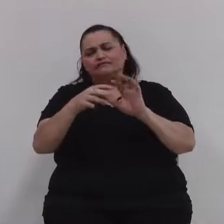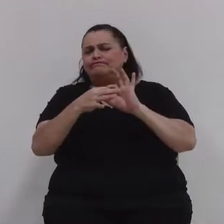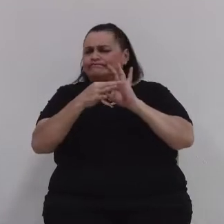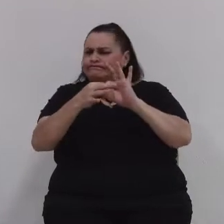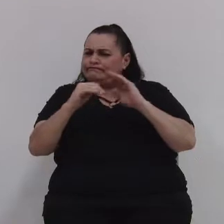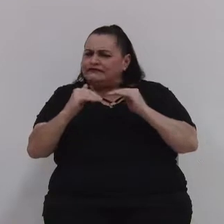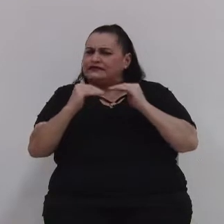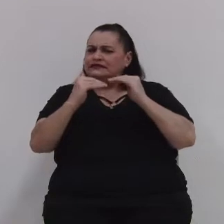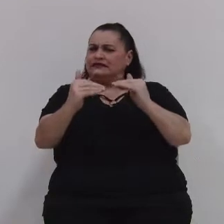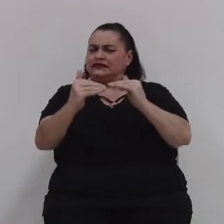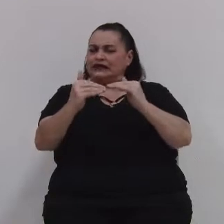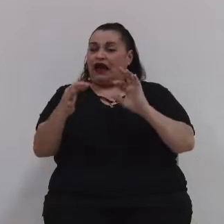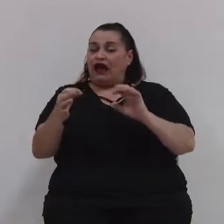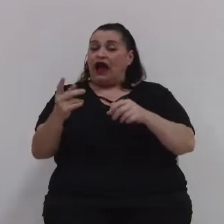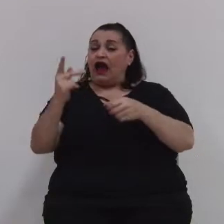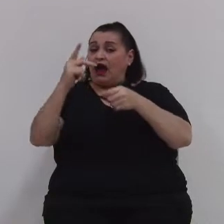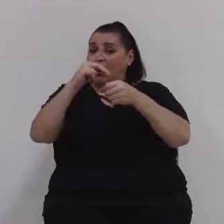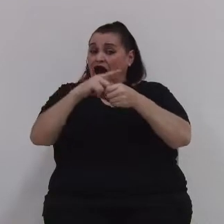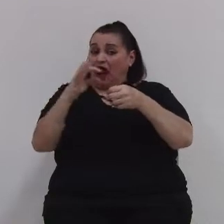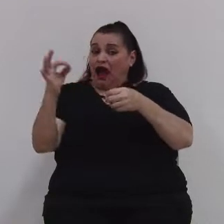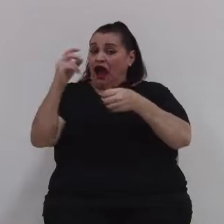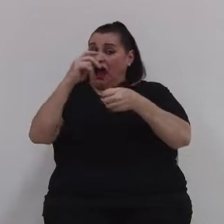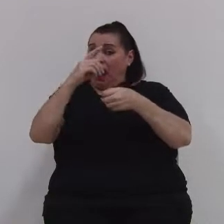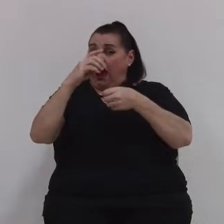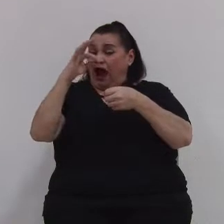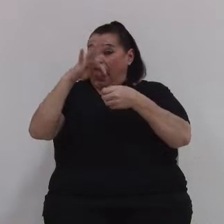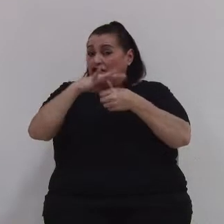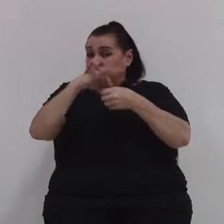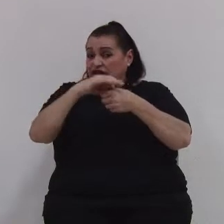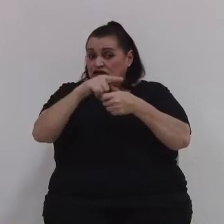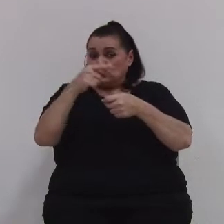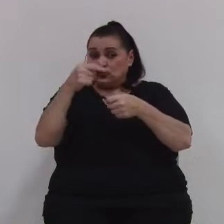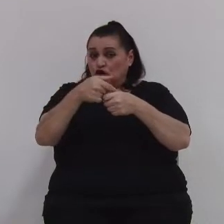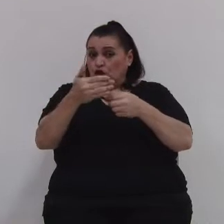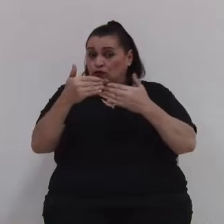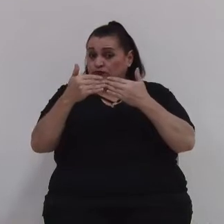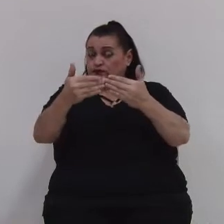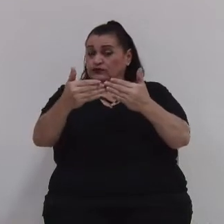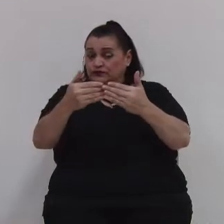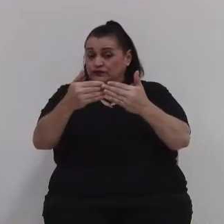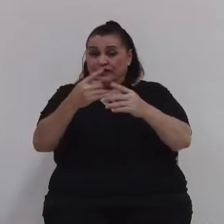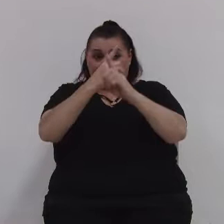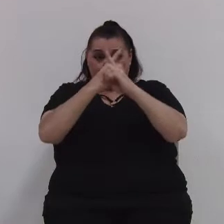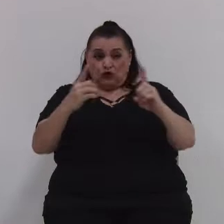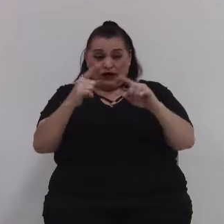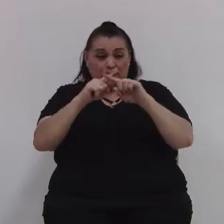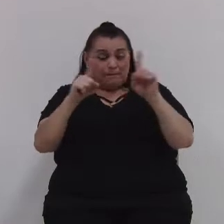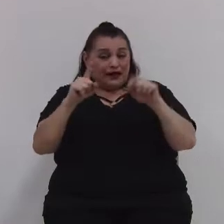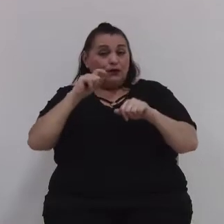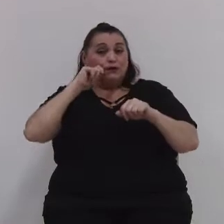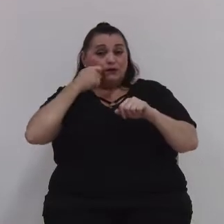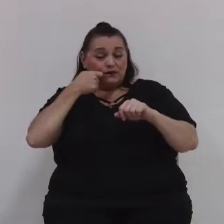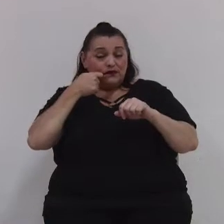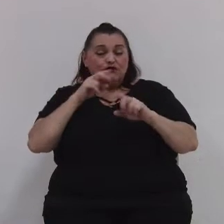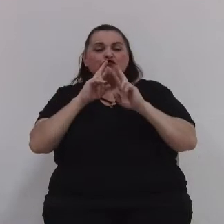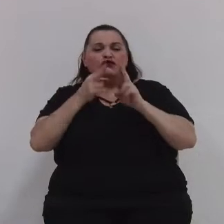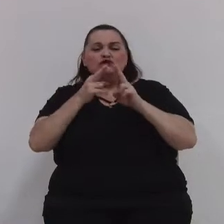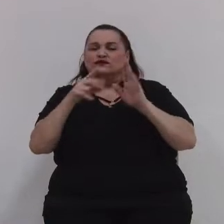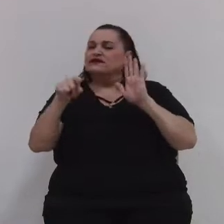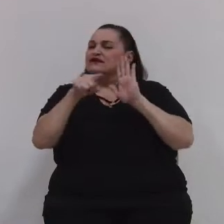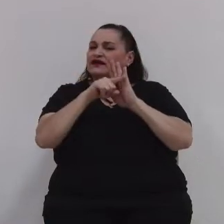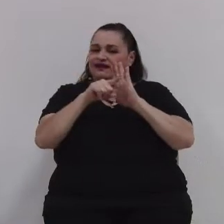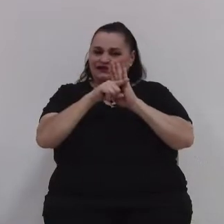afiliación mayoritaria al sistema democrático, expresado así como una idea general, pero paradójicamente la respuesta es muy negativa